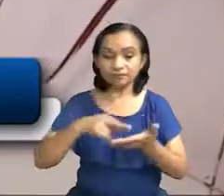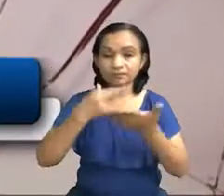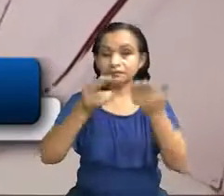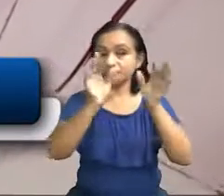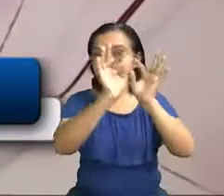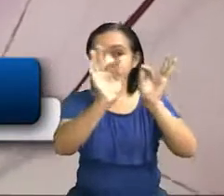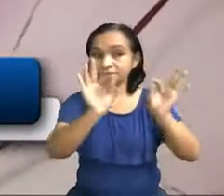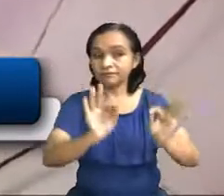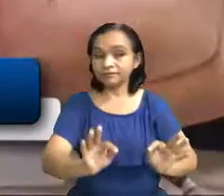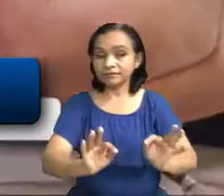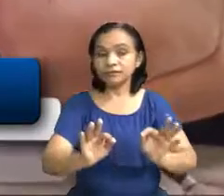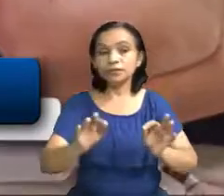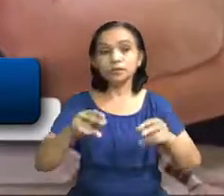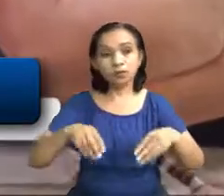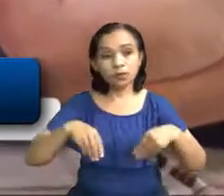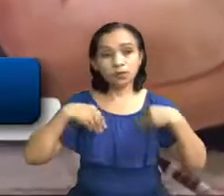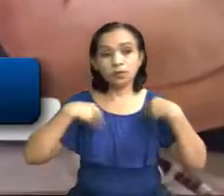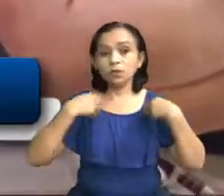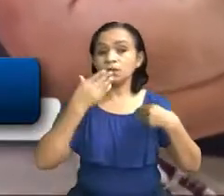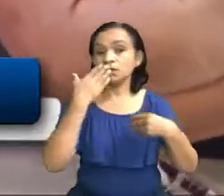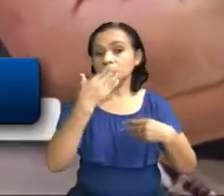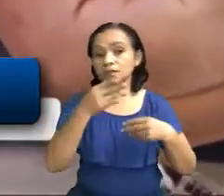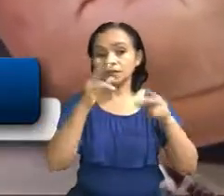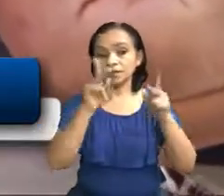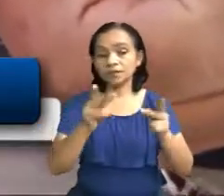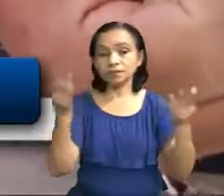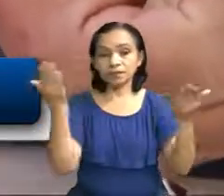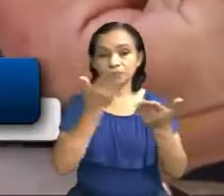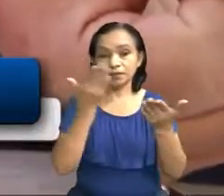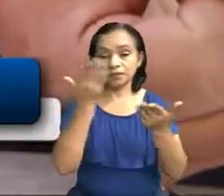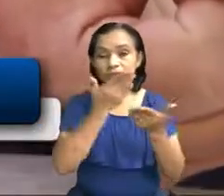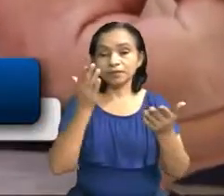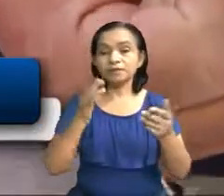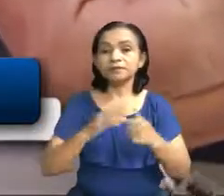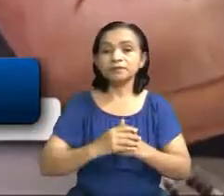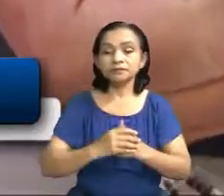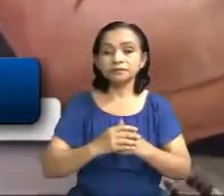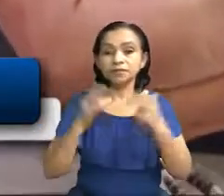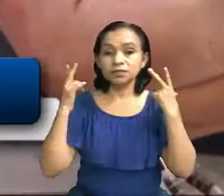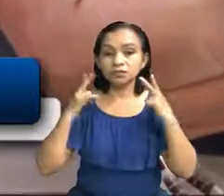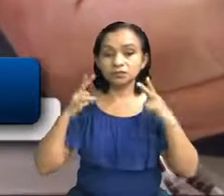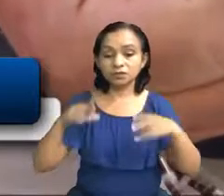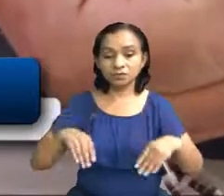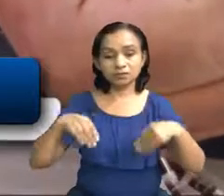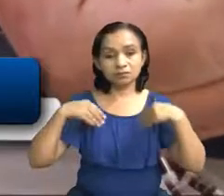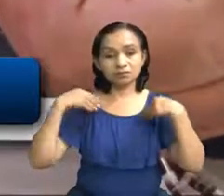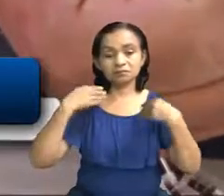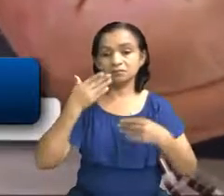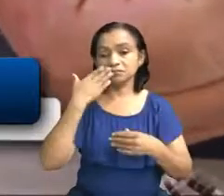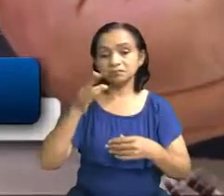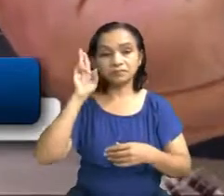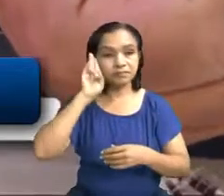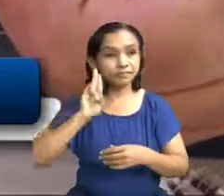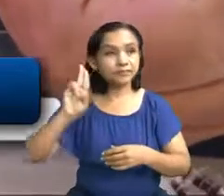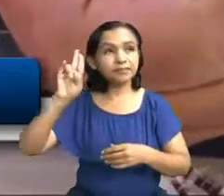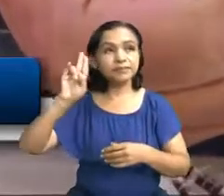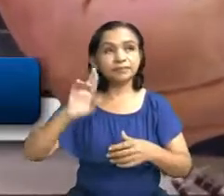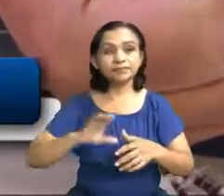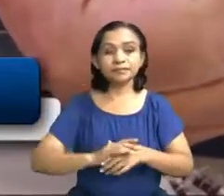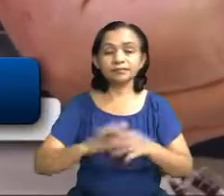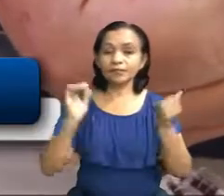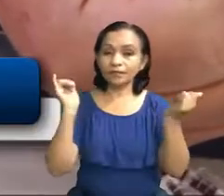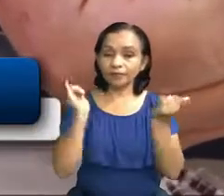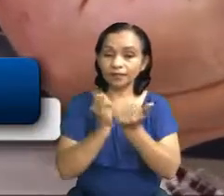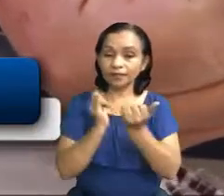Felicitamos y reconocemos el gran esfuerzo que hacen los estudiantes de la FAREM Chontales en beneficio de la donación voluntaria de sangre.